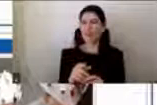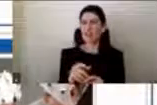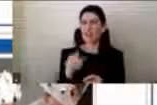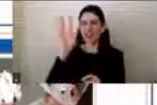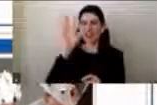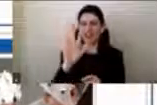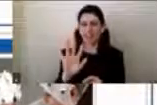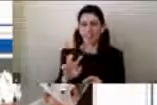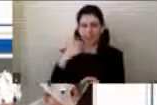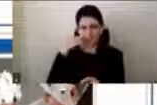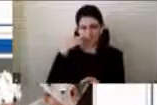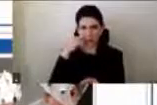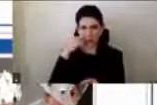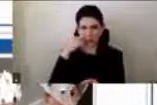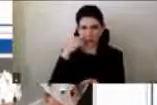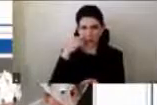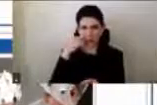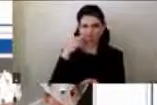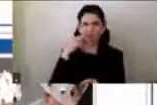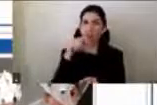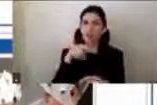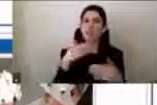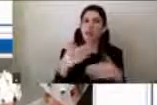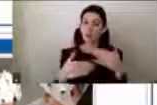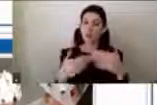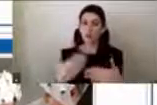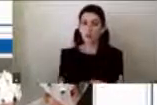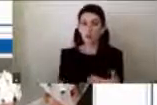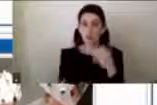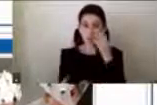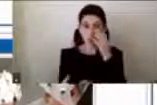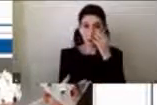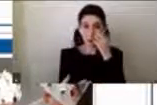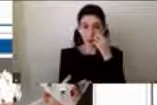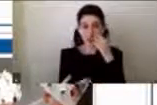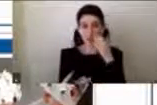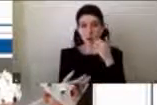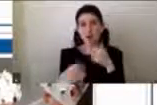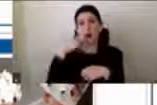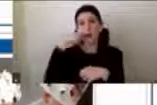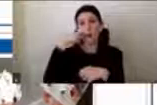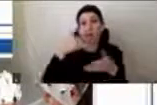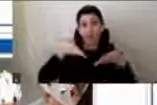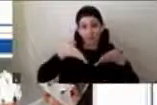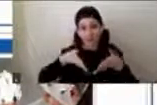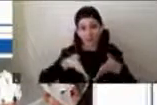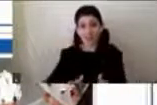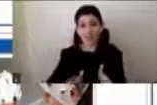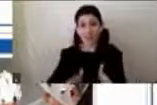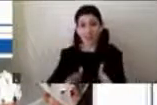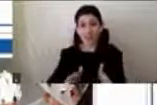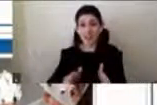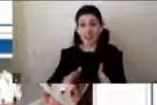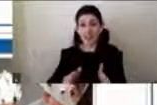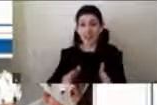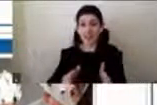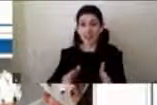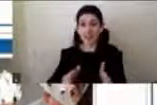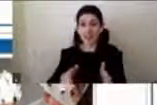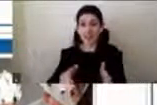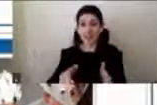refiere a esto de este proceso en el cual el ser humano nace y se ve inmerso en un espacio